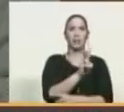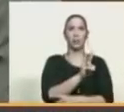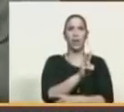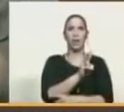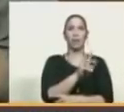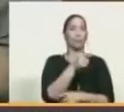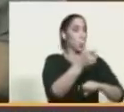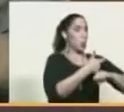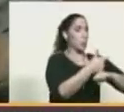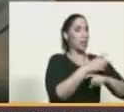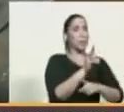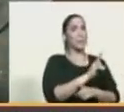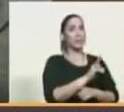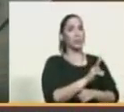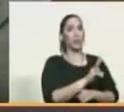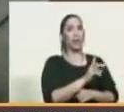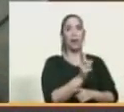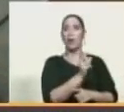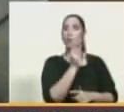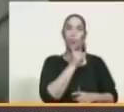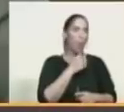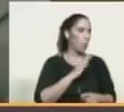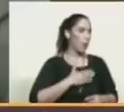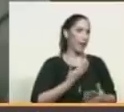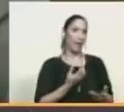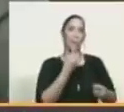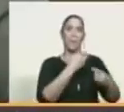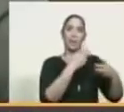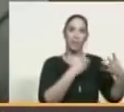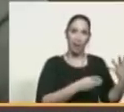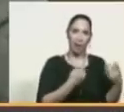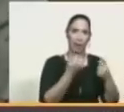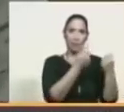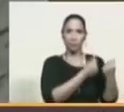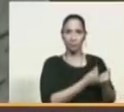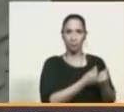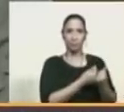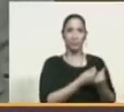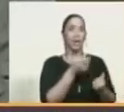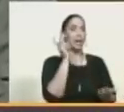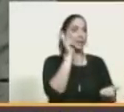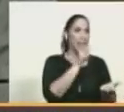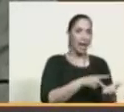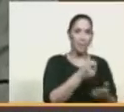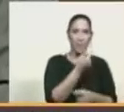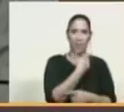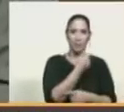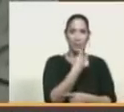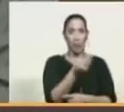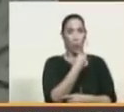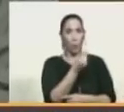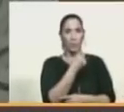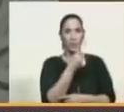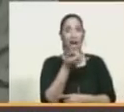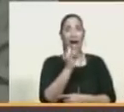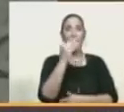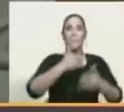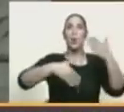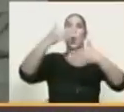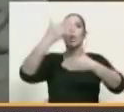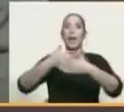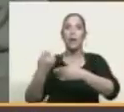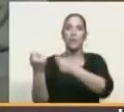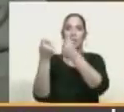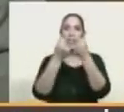de Venezuela no puede traer ni materias primas, ni puede traer medicina, ni puede traer alimentos, porque hay un bloqueo financiero alrededor